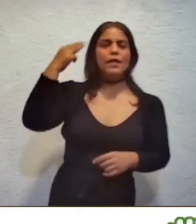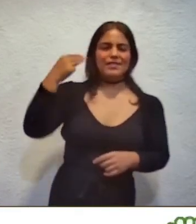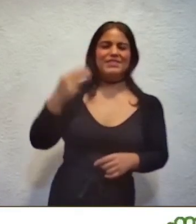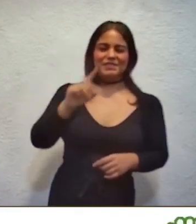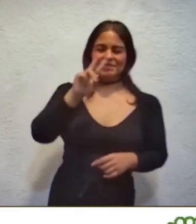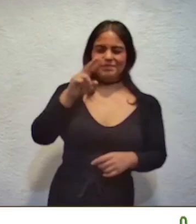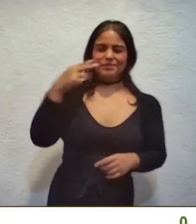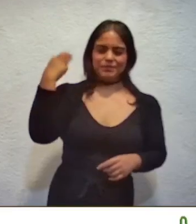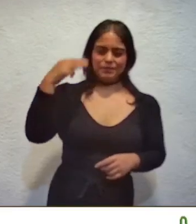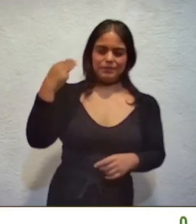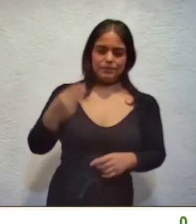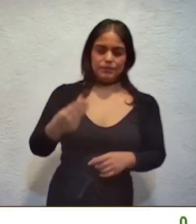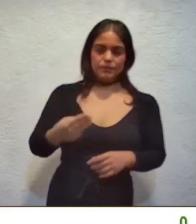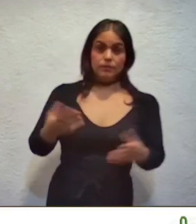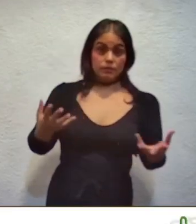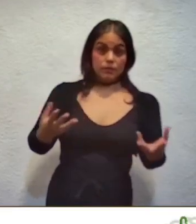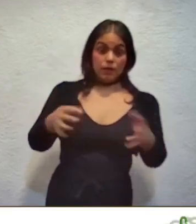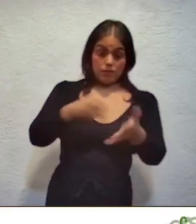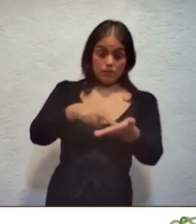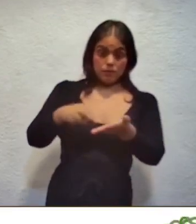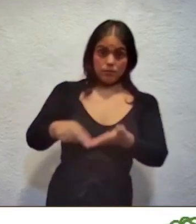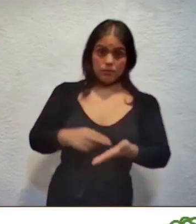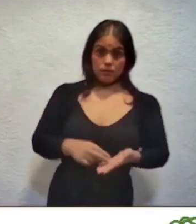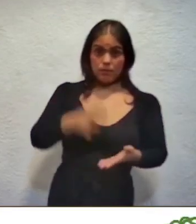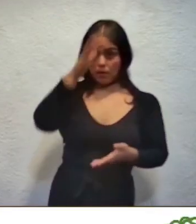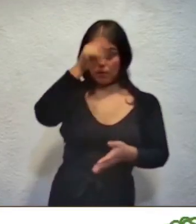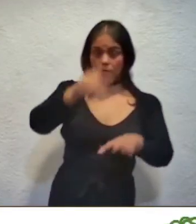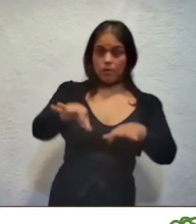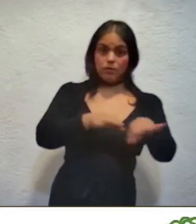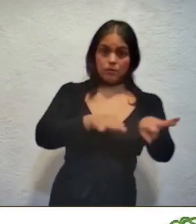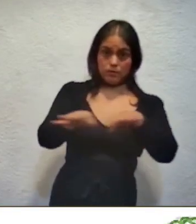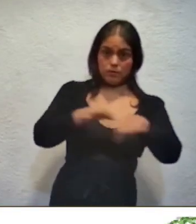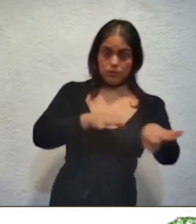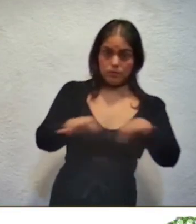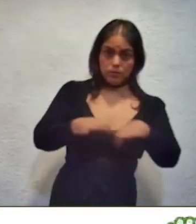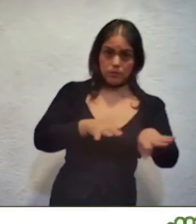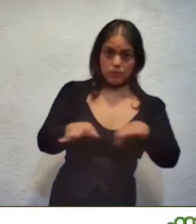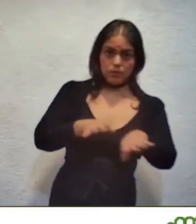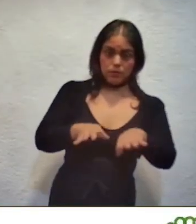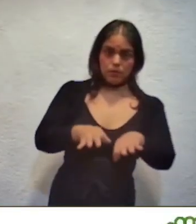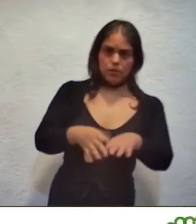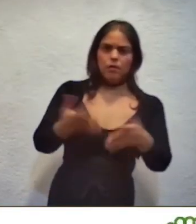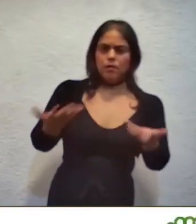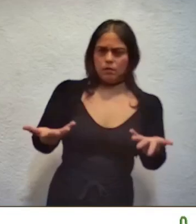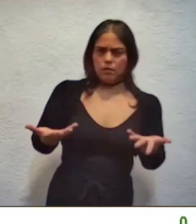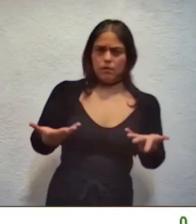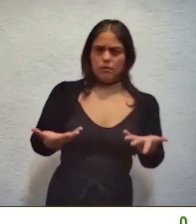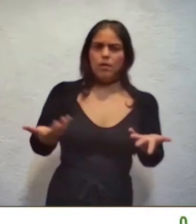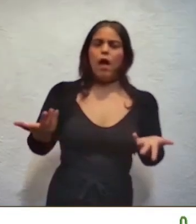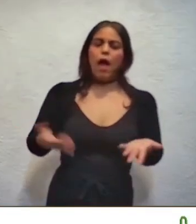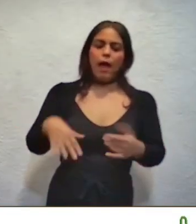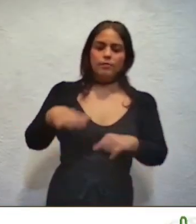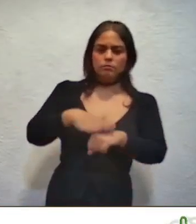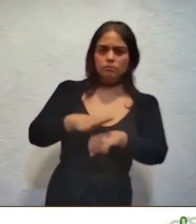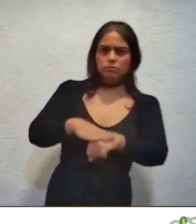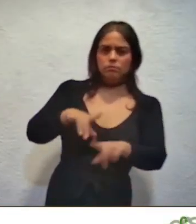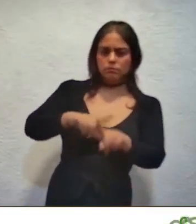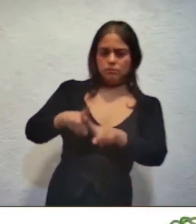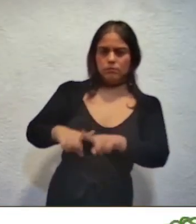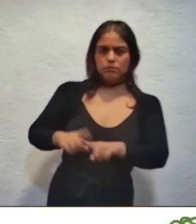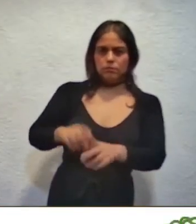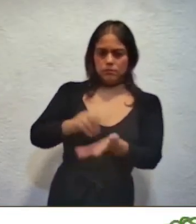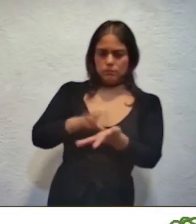antes mencionados, ese Tribunal Electoral encuentra legalmente satisfechas las formalidades y exigencias requeridas por la citada